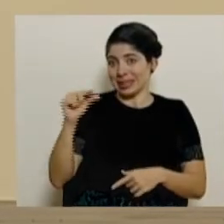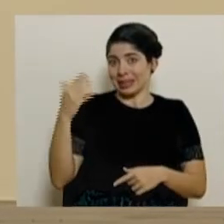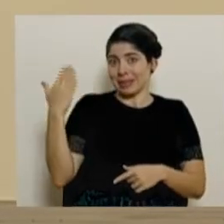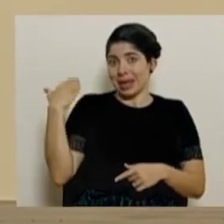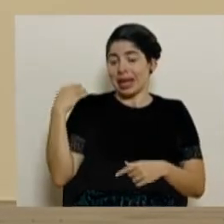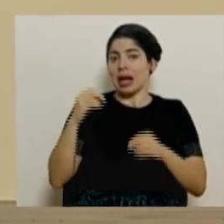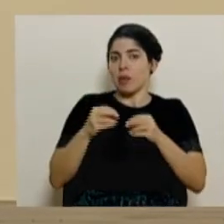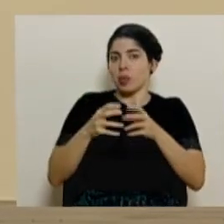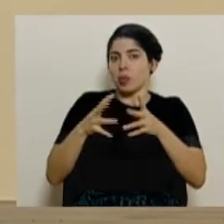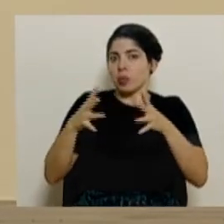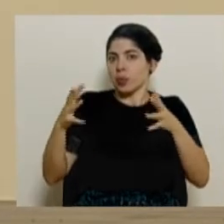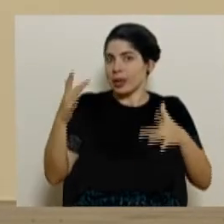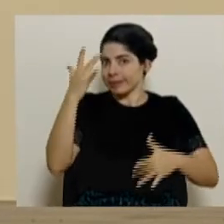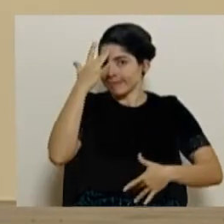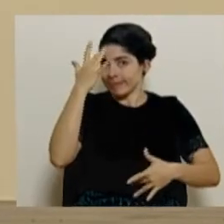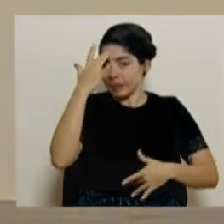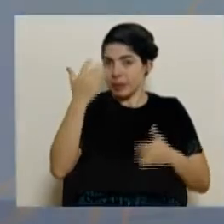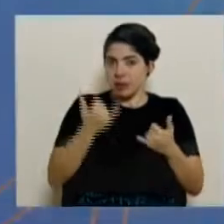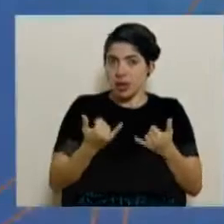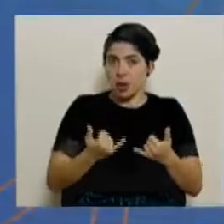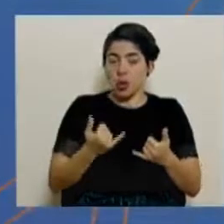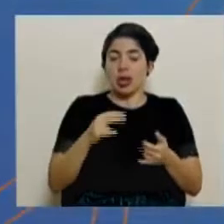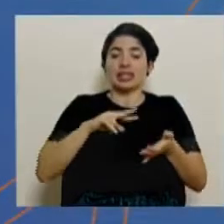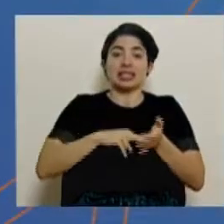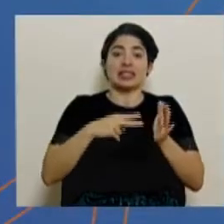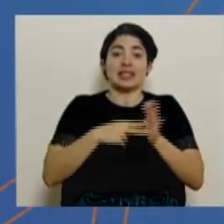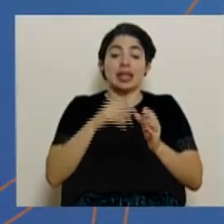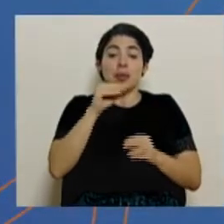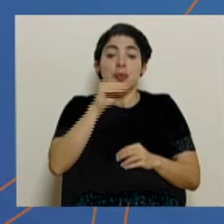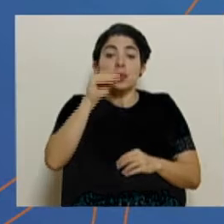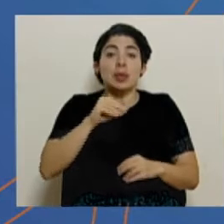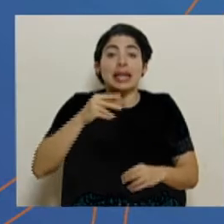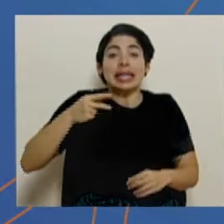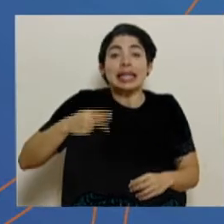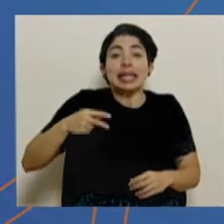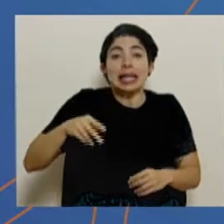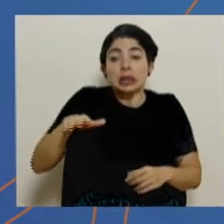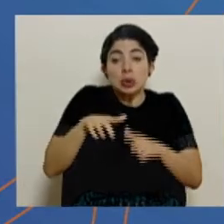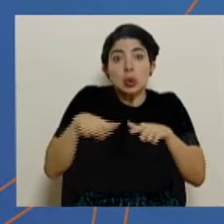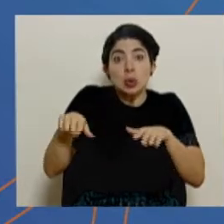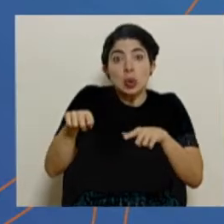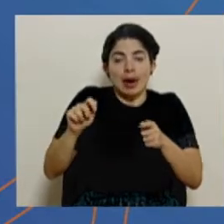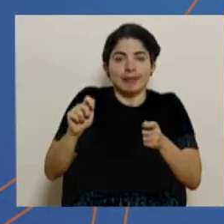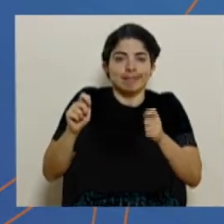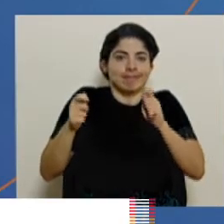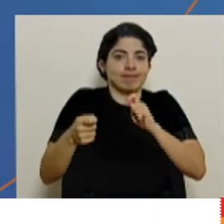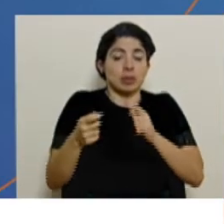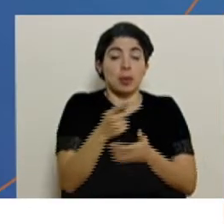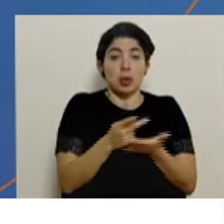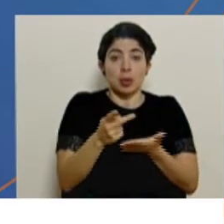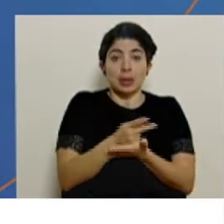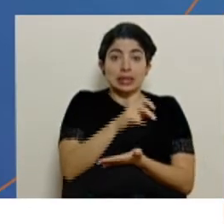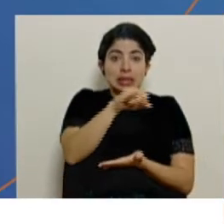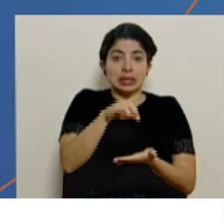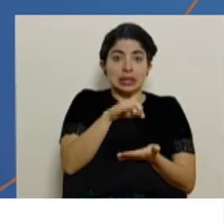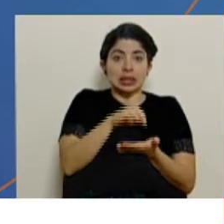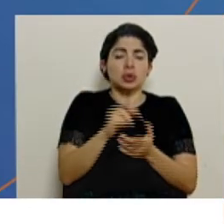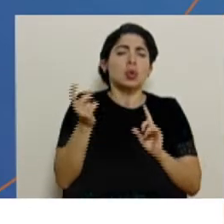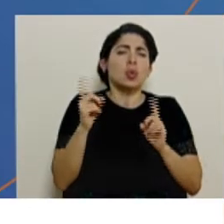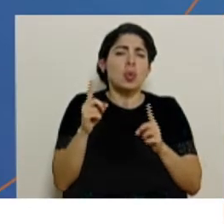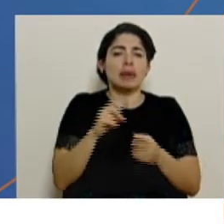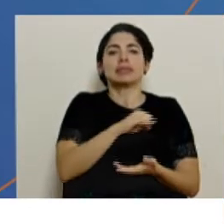semana epidemiológica y esto hace pues que el índice de riesgo cantonal también varíe. Para la provincia de San José, el